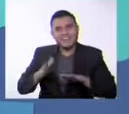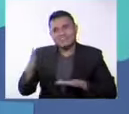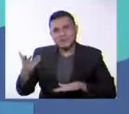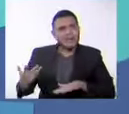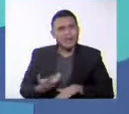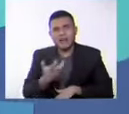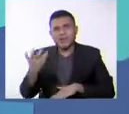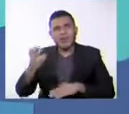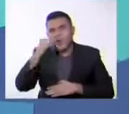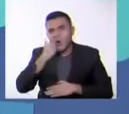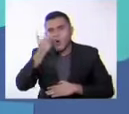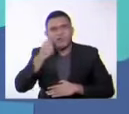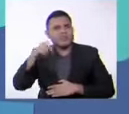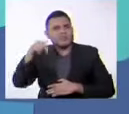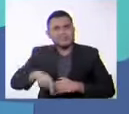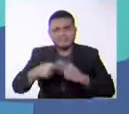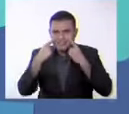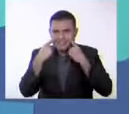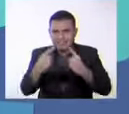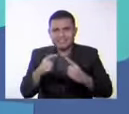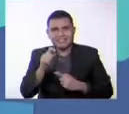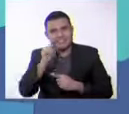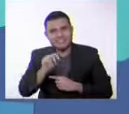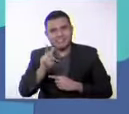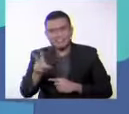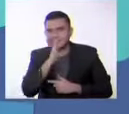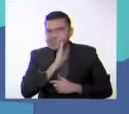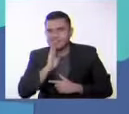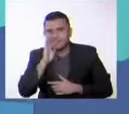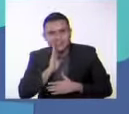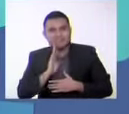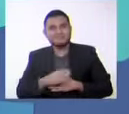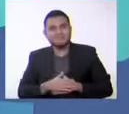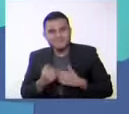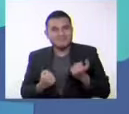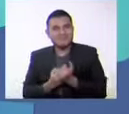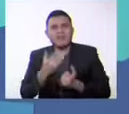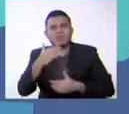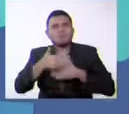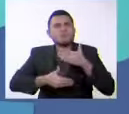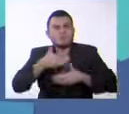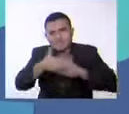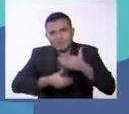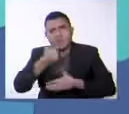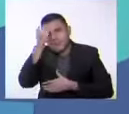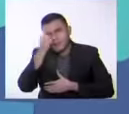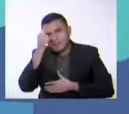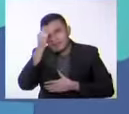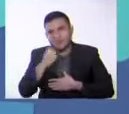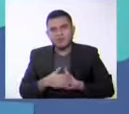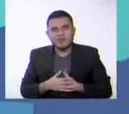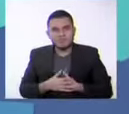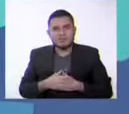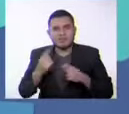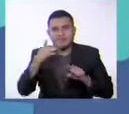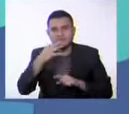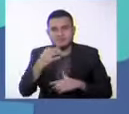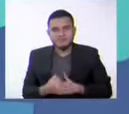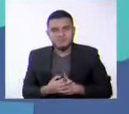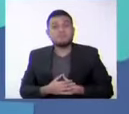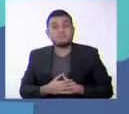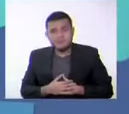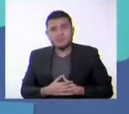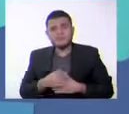los jóvenes que están pendientes de este refuerzo para su proceso de aprendizaje. Les animamos a seguir dando lo mejor de